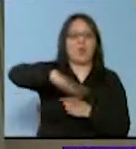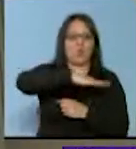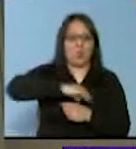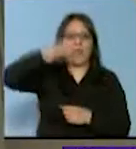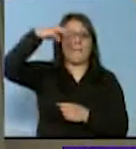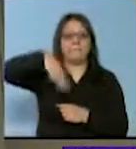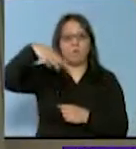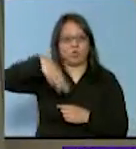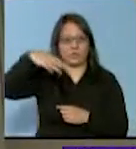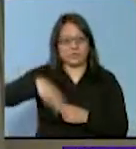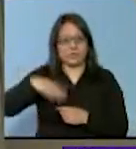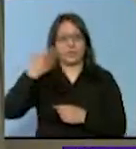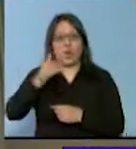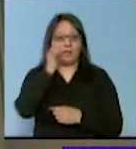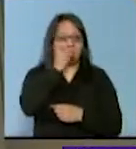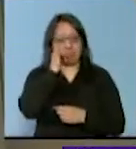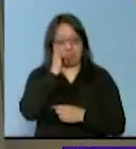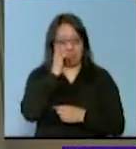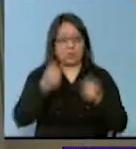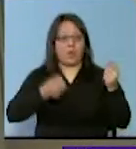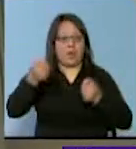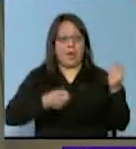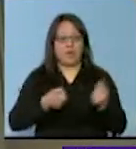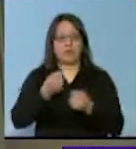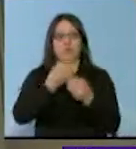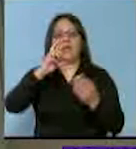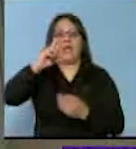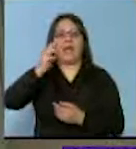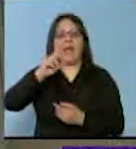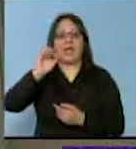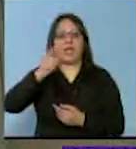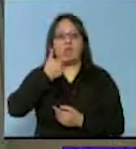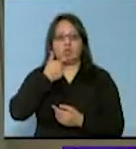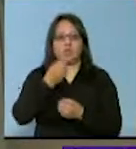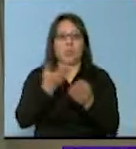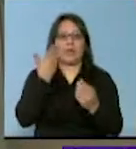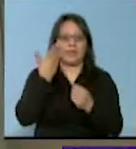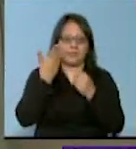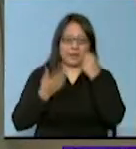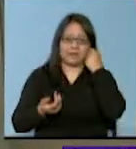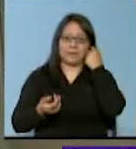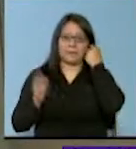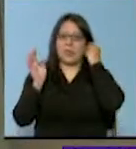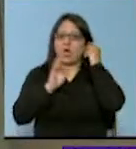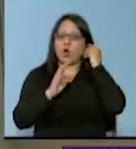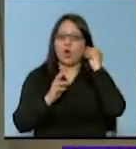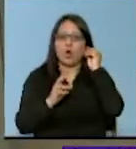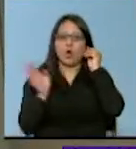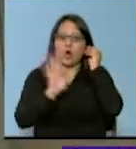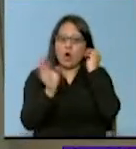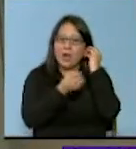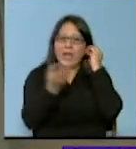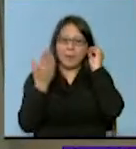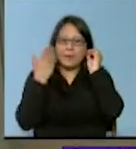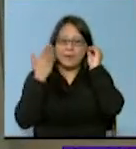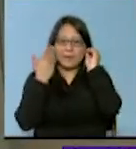trabajando nuestro móvil con Carlos Lara. Muy buenas tardes. ¿Cómo te va, Jorge? Muy buenas tardes. 13:19.